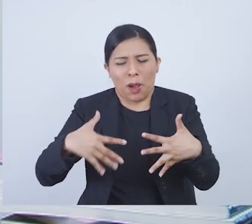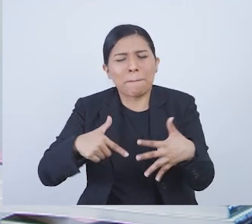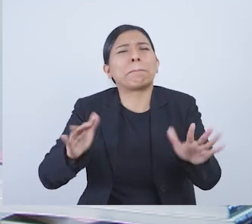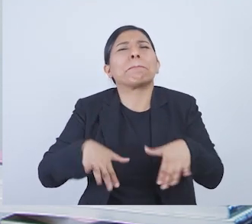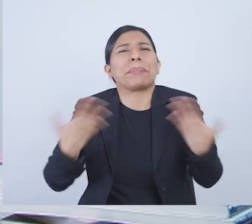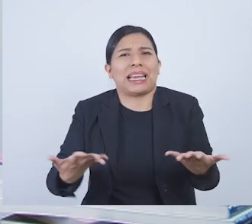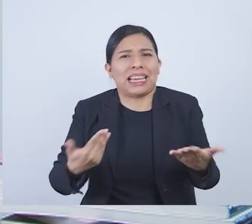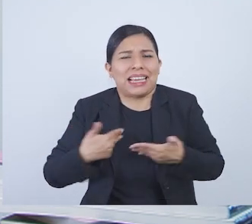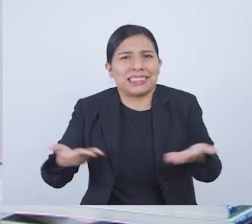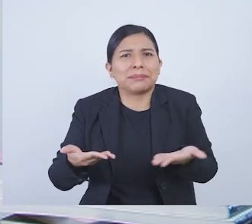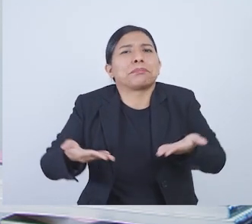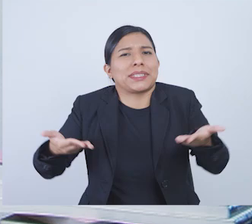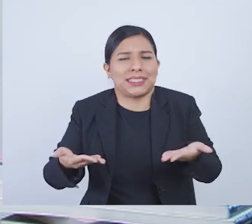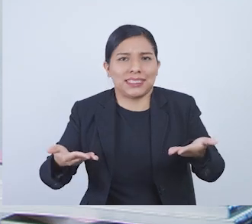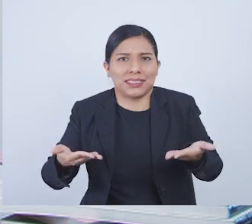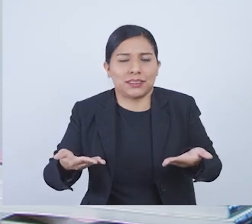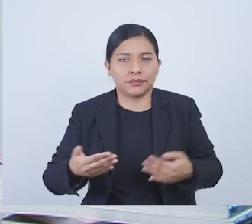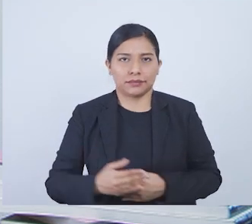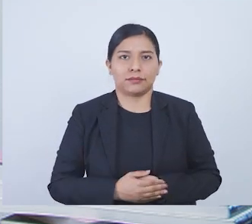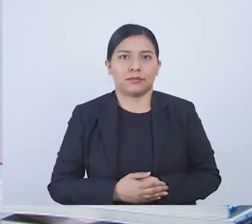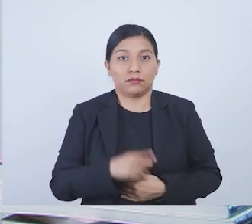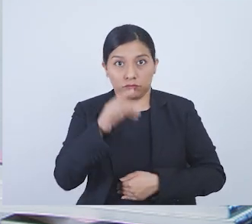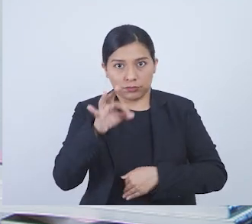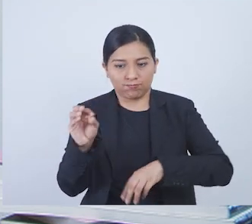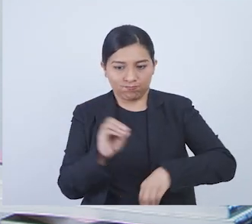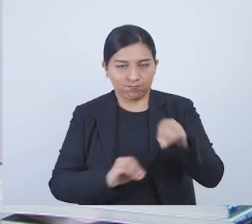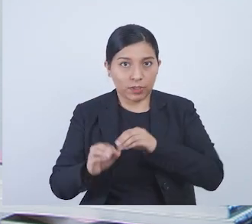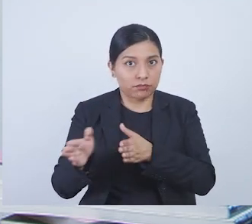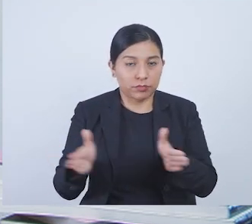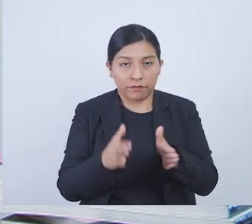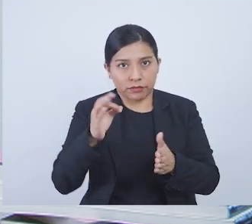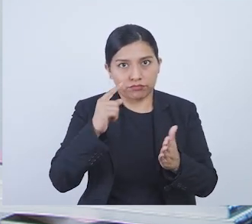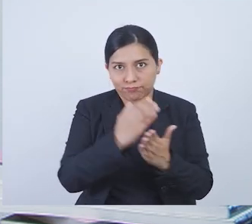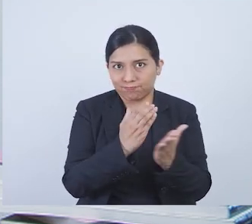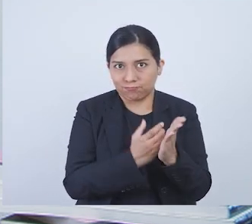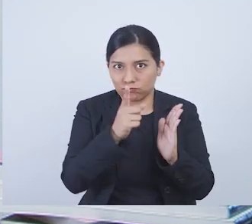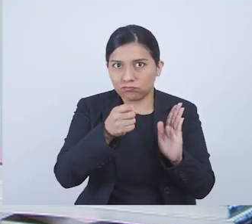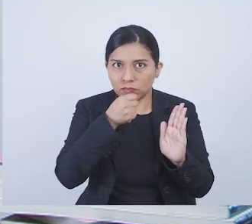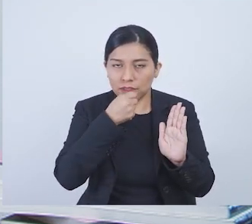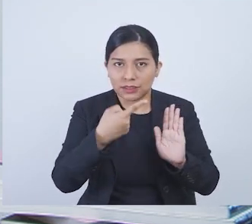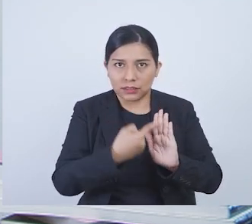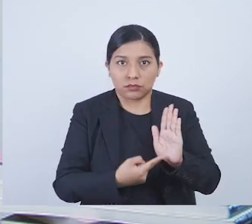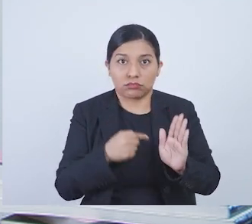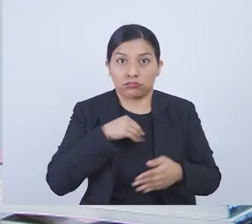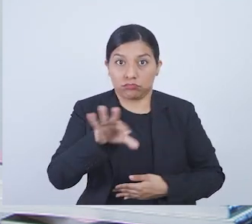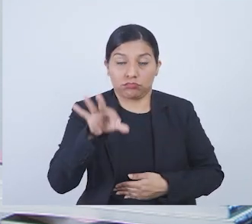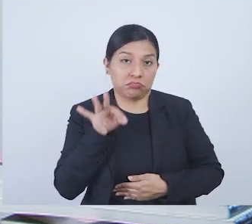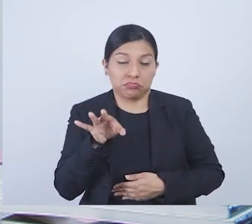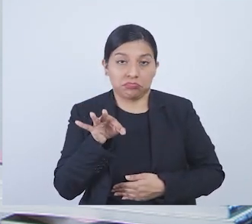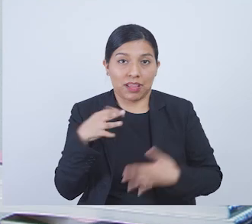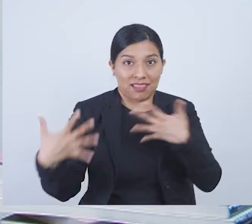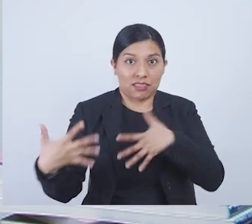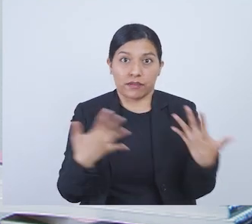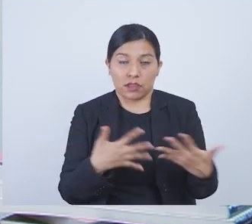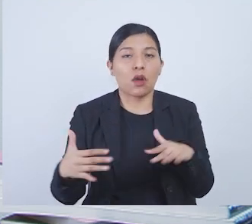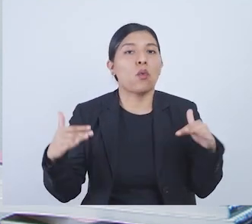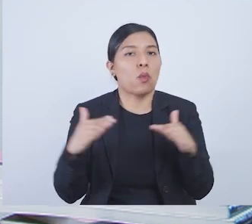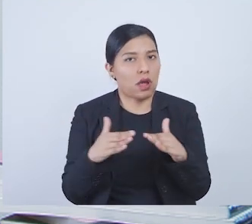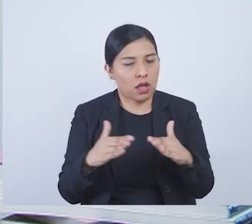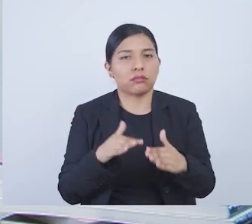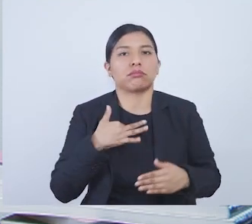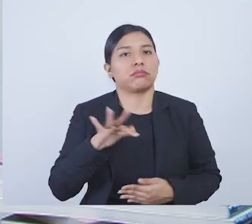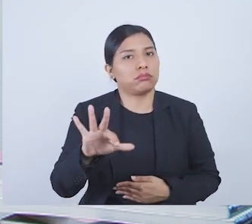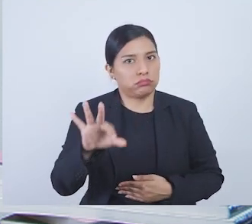actividad. Y aquí viene lo importante del enfoque curricular. Al seleccionar yo el tipo de actividad, también